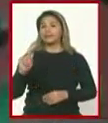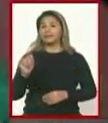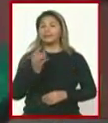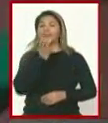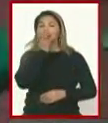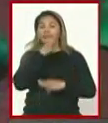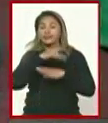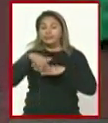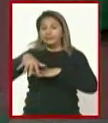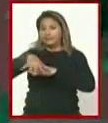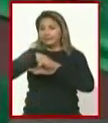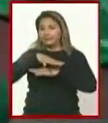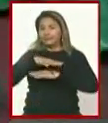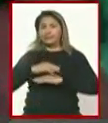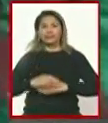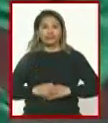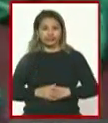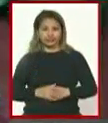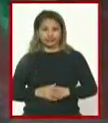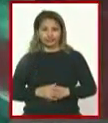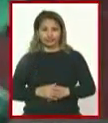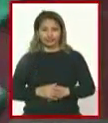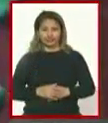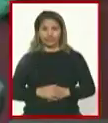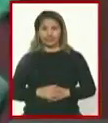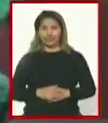malezas, el día